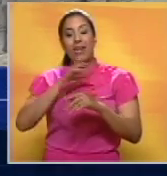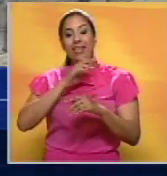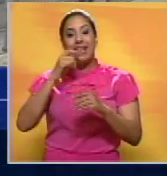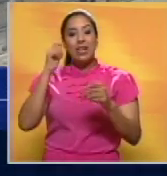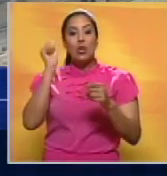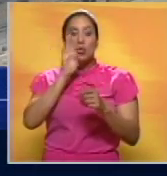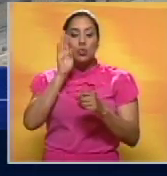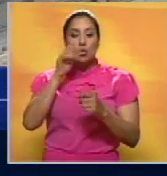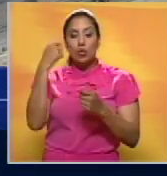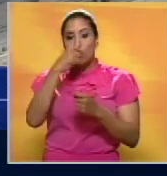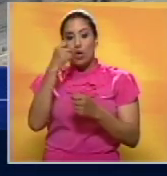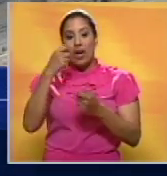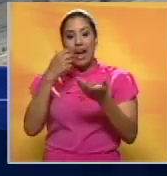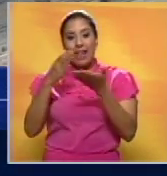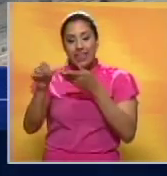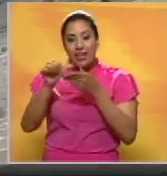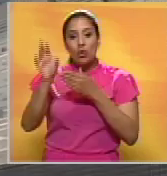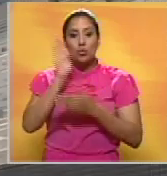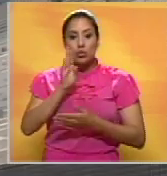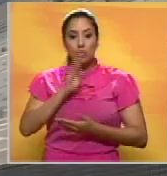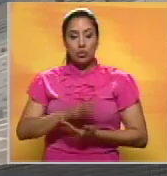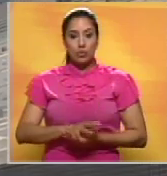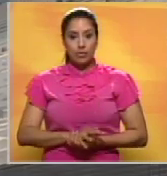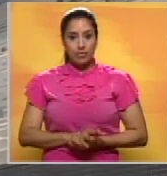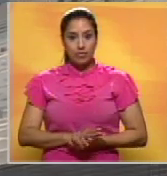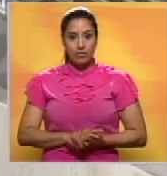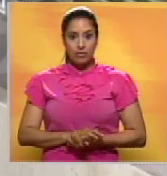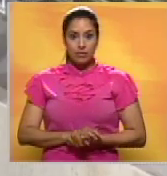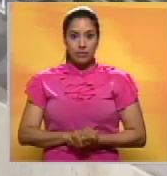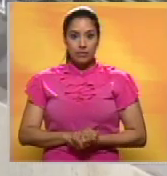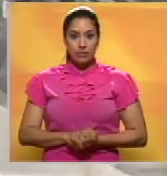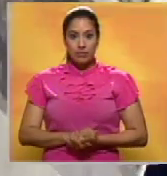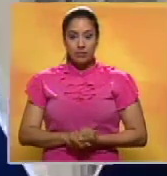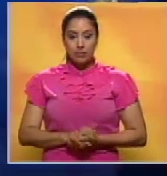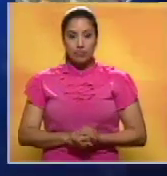tráfico de influencias y lavado de activos.